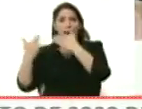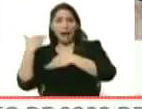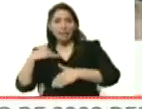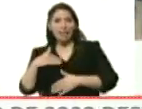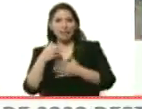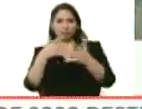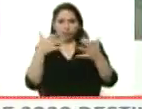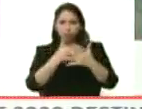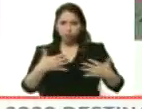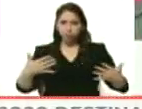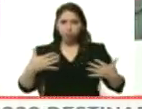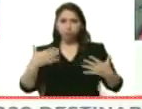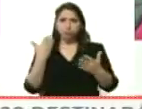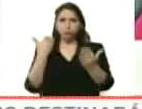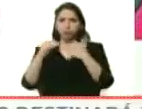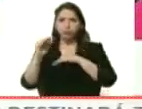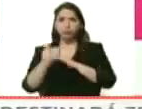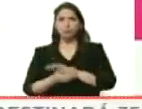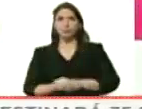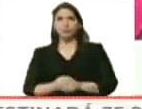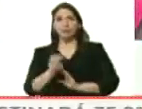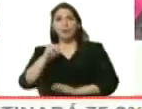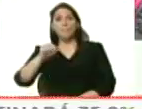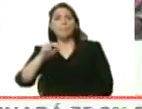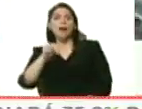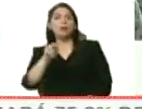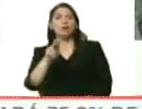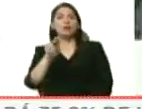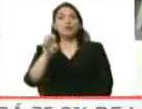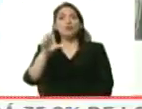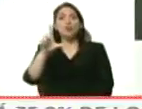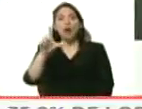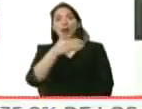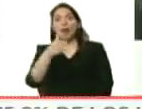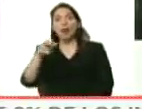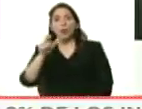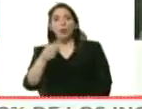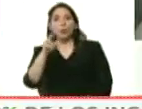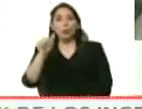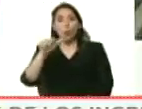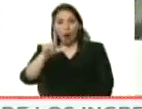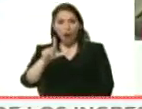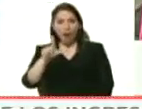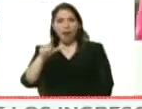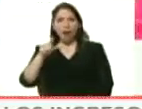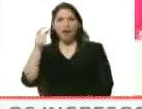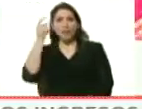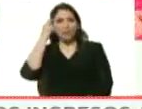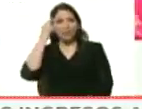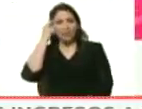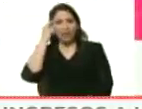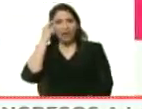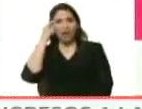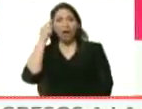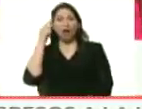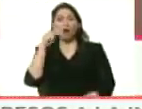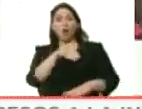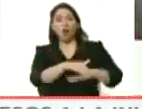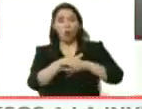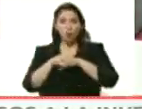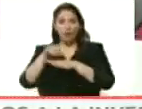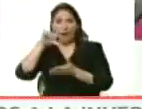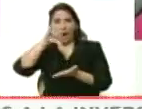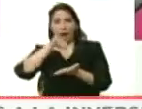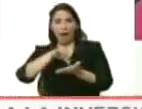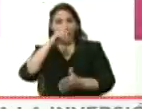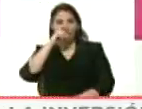escrita en su carta enviada a Manuel Gual y fechada en Londres en el año de 1800,